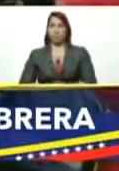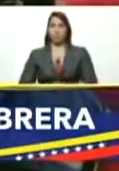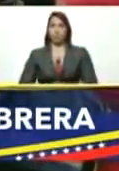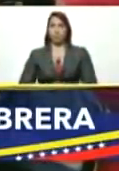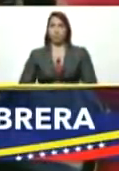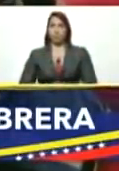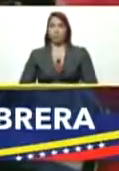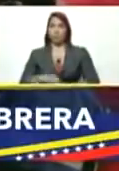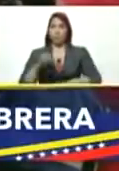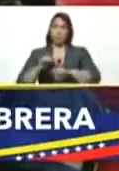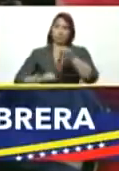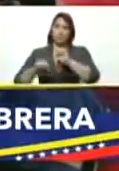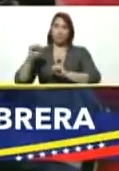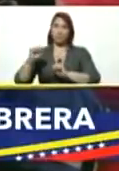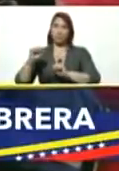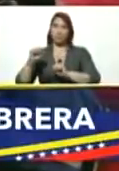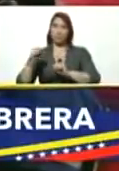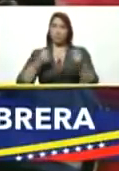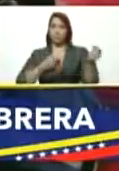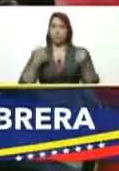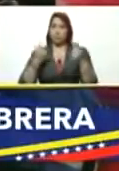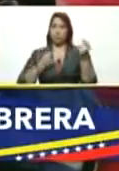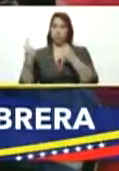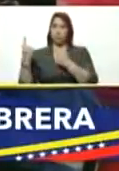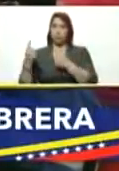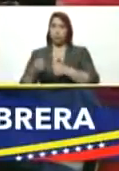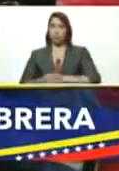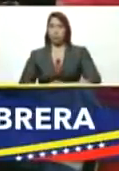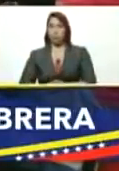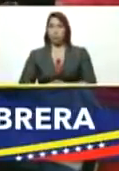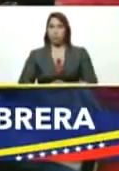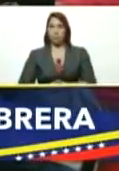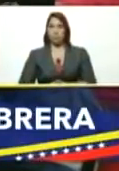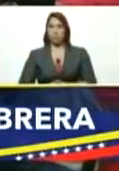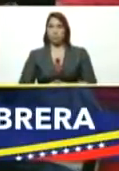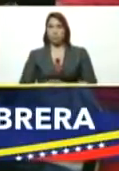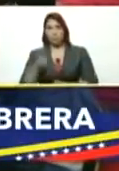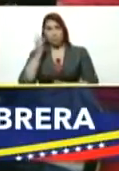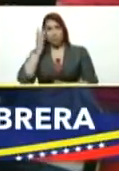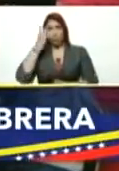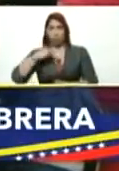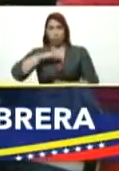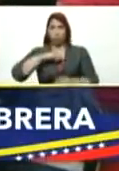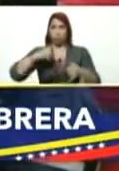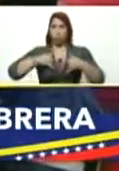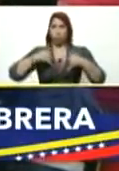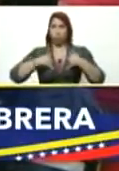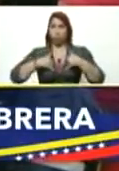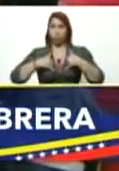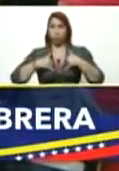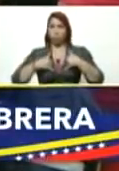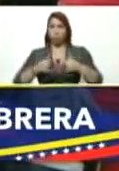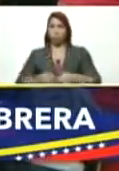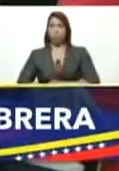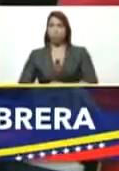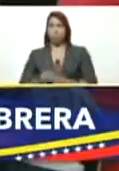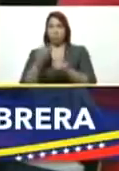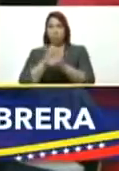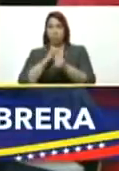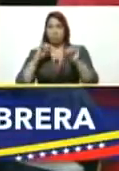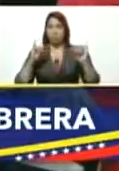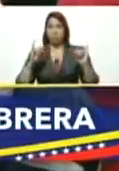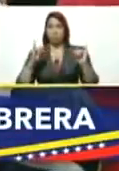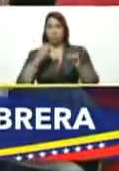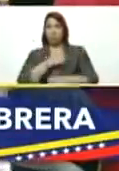evitar las importaciones y generar nuestra propia sobre venaría e independencia